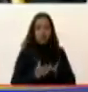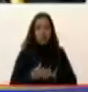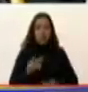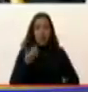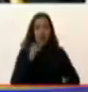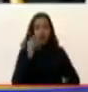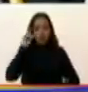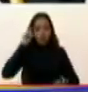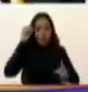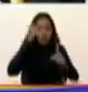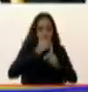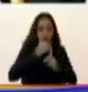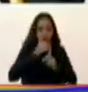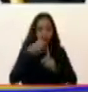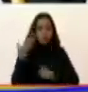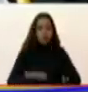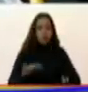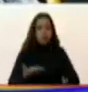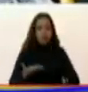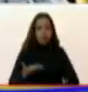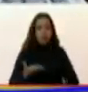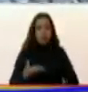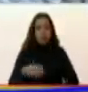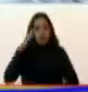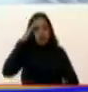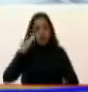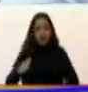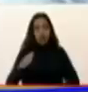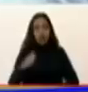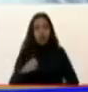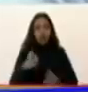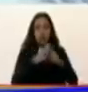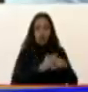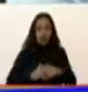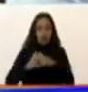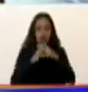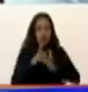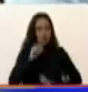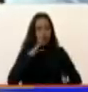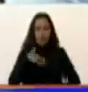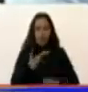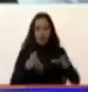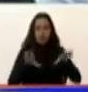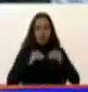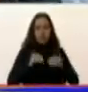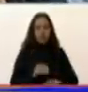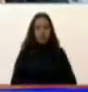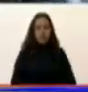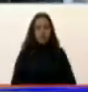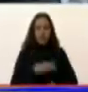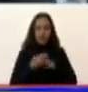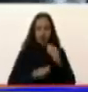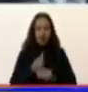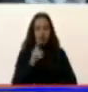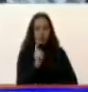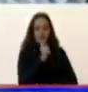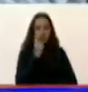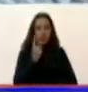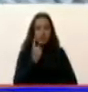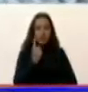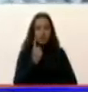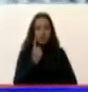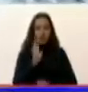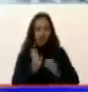de Estados Unidos. Y eso es inaceptable. ¿Cómo hacen? Primero, invisibilizan